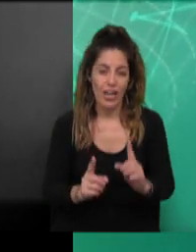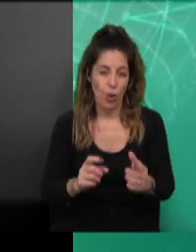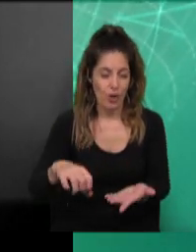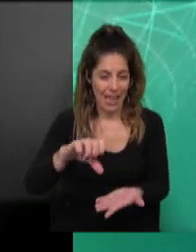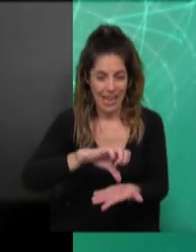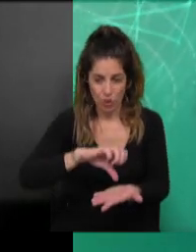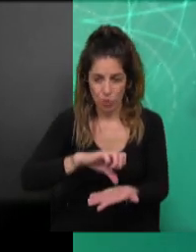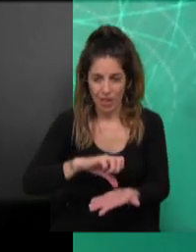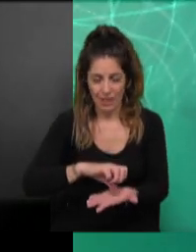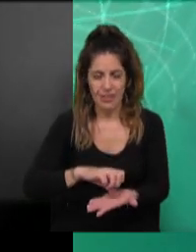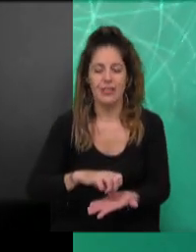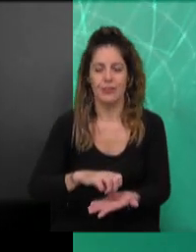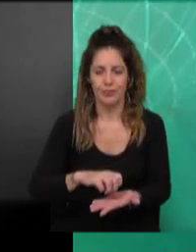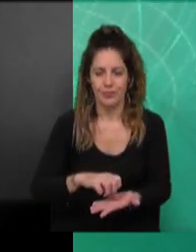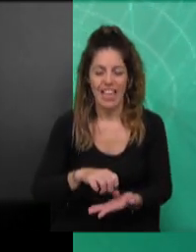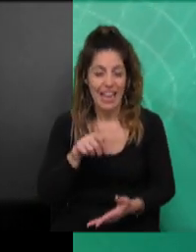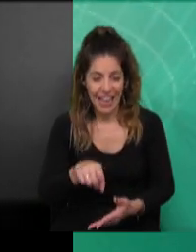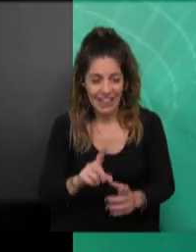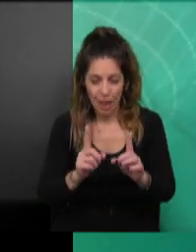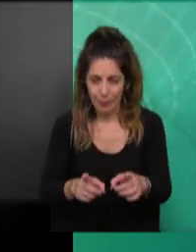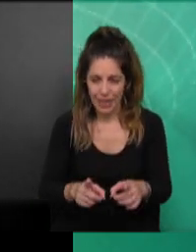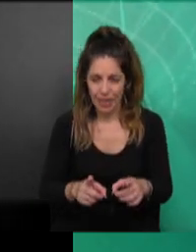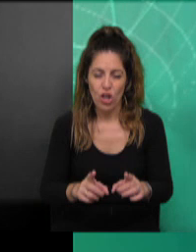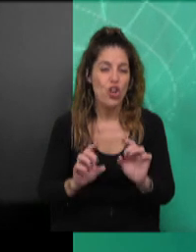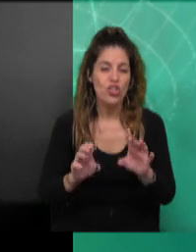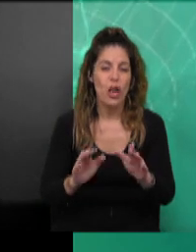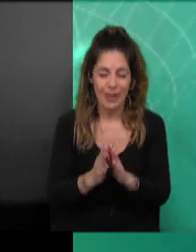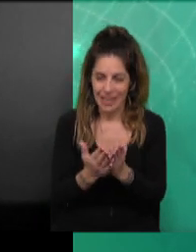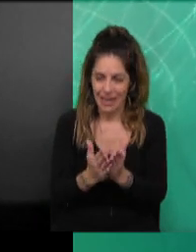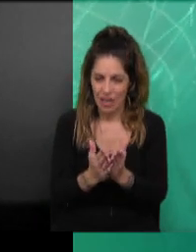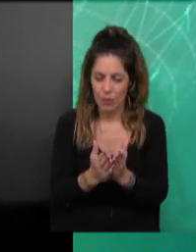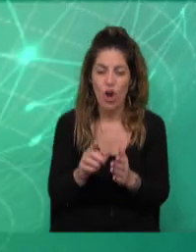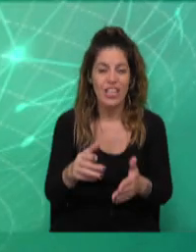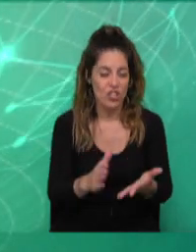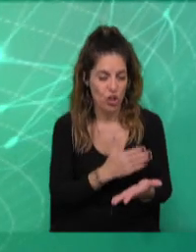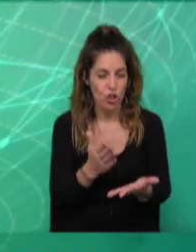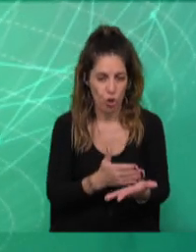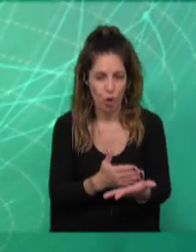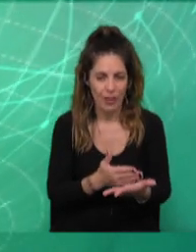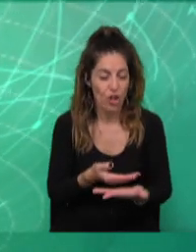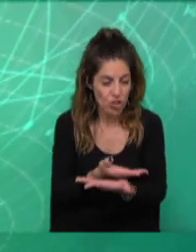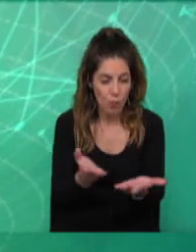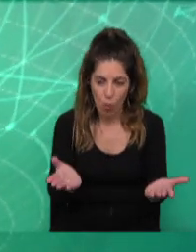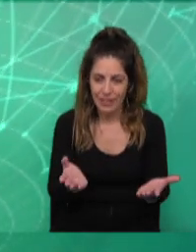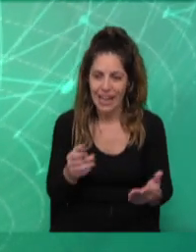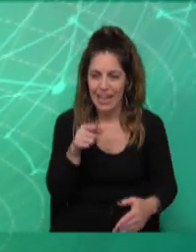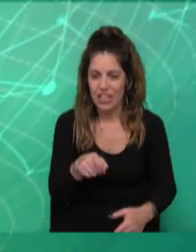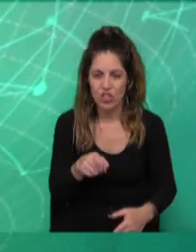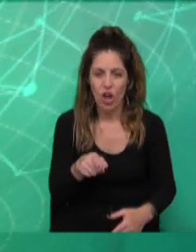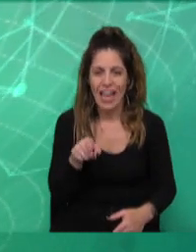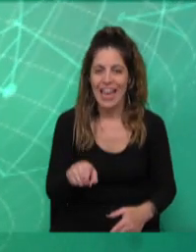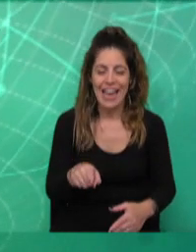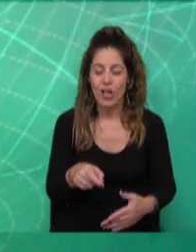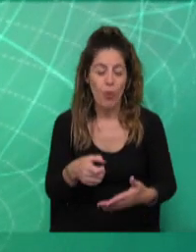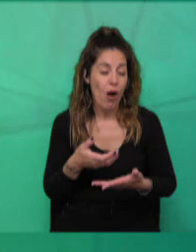ell Shanghai y y él Incluso en una no solamente en el libro sino también en esos documentos se vislumbra eso que él él queda como